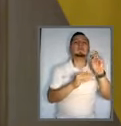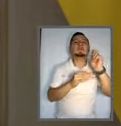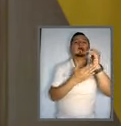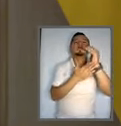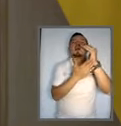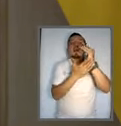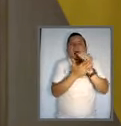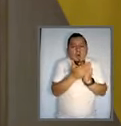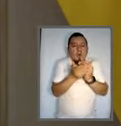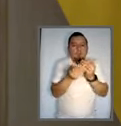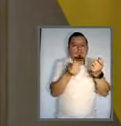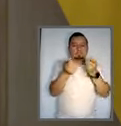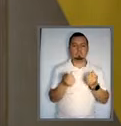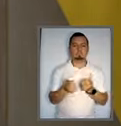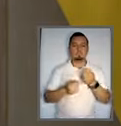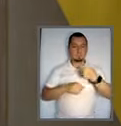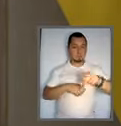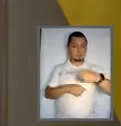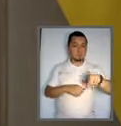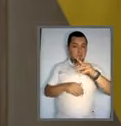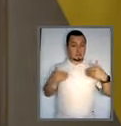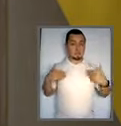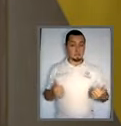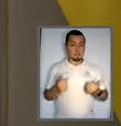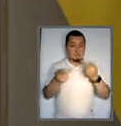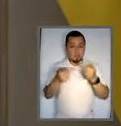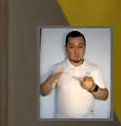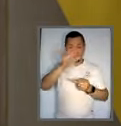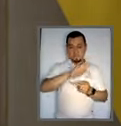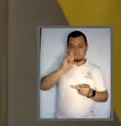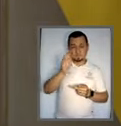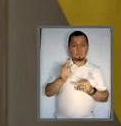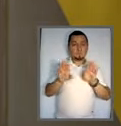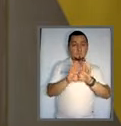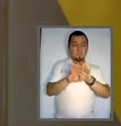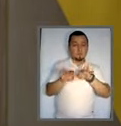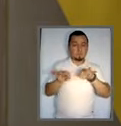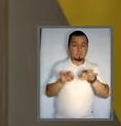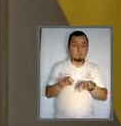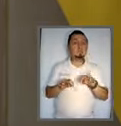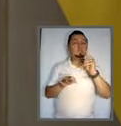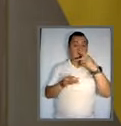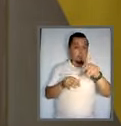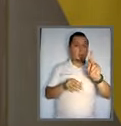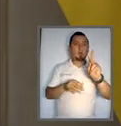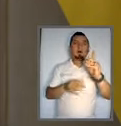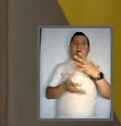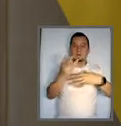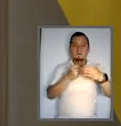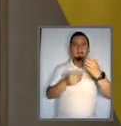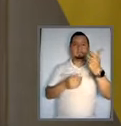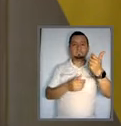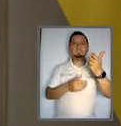maniobra adicional, bajando nivel de riesgo. Pero siempre hay que entender que en la medida que se vaya aflojando el tema económico, es decir, que se permitan